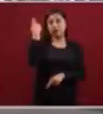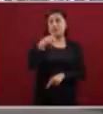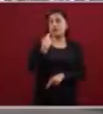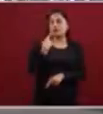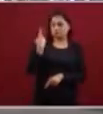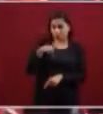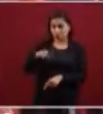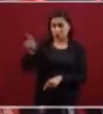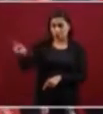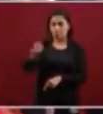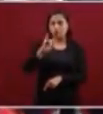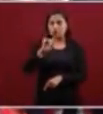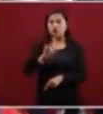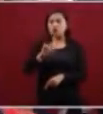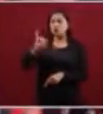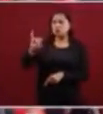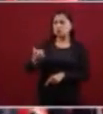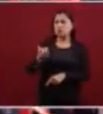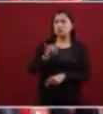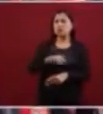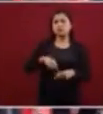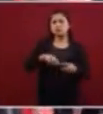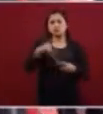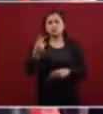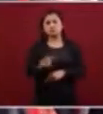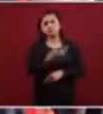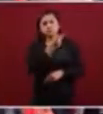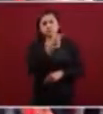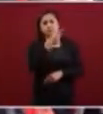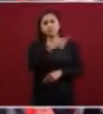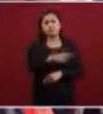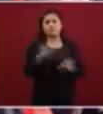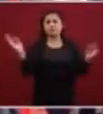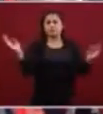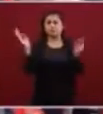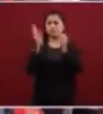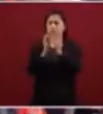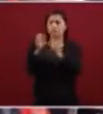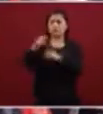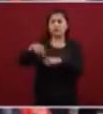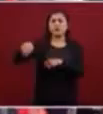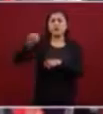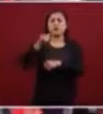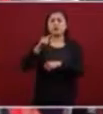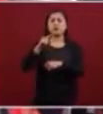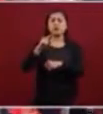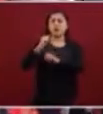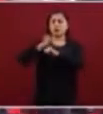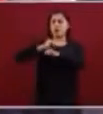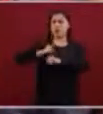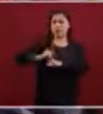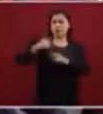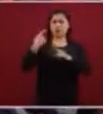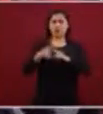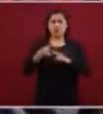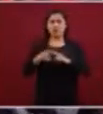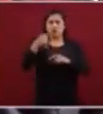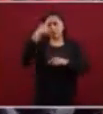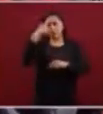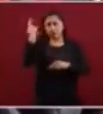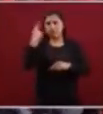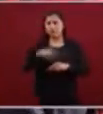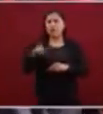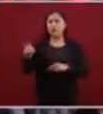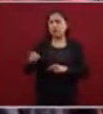también preguntarle si entablaría algún diálogo con alguna autoridad del Poder Judicial para que revisara, pues ahora sí que esta determinación del